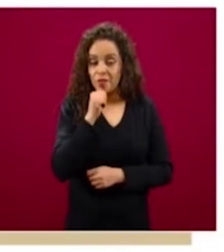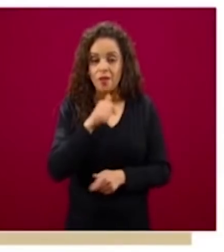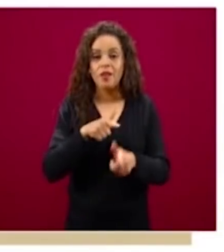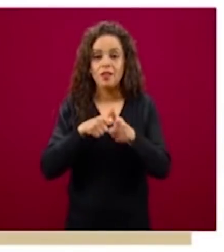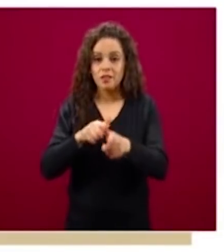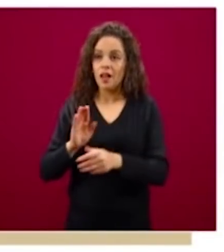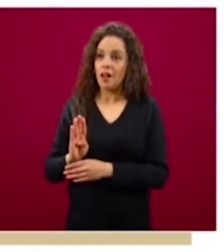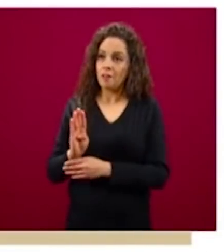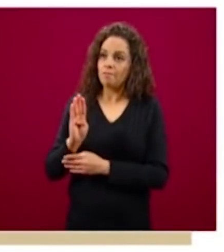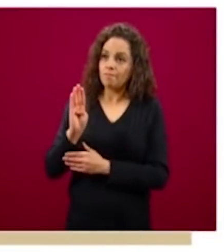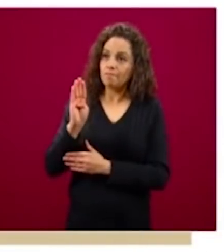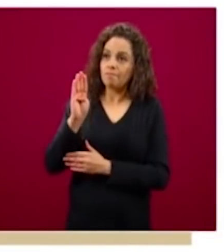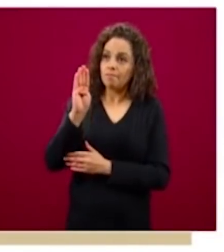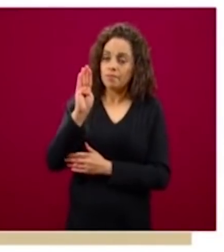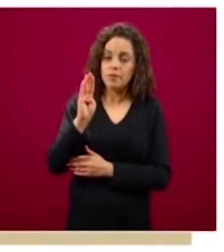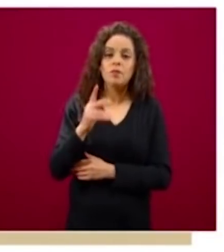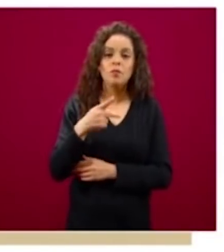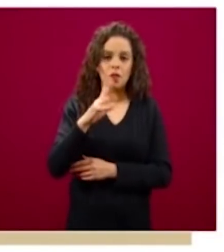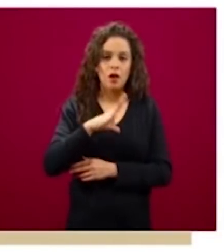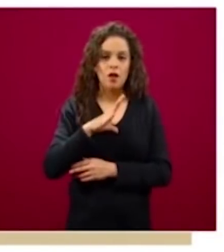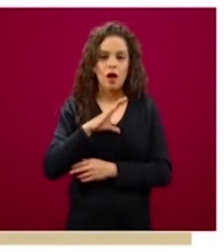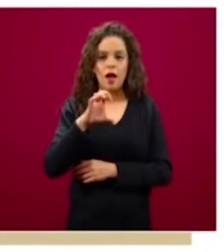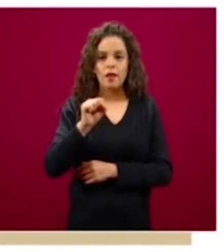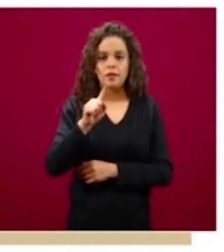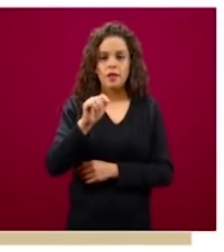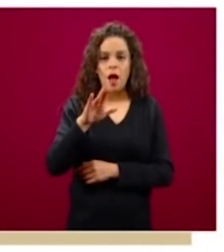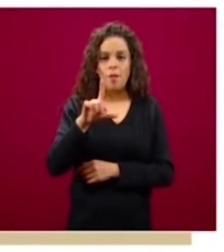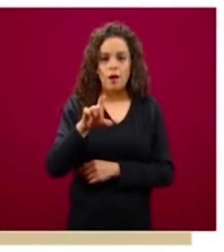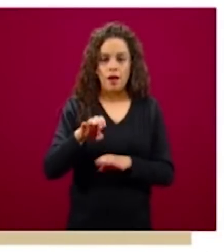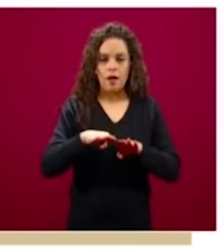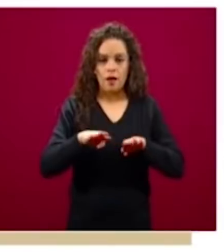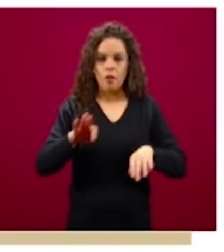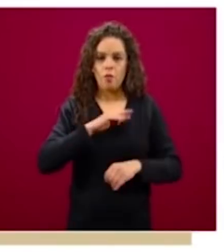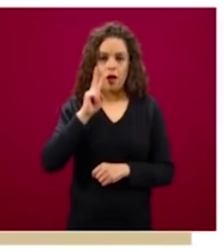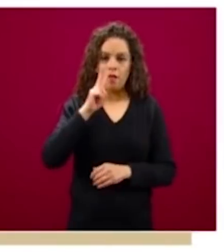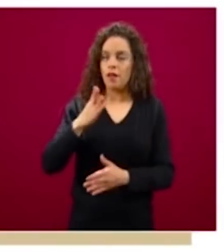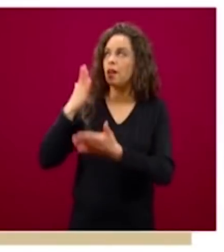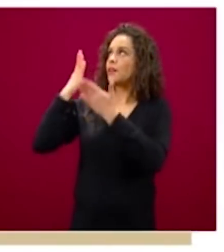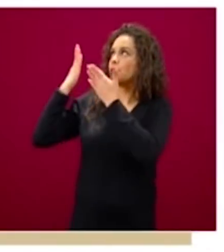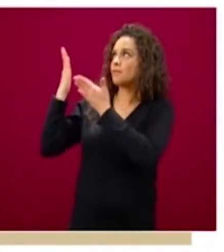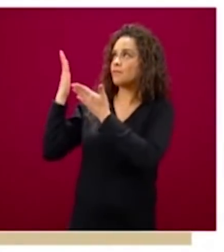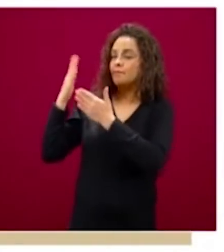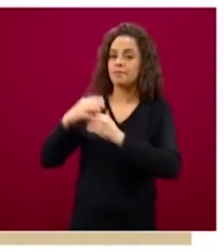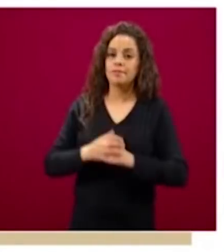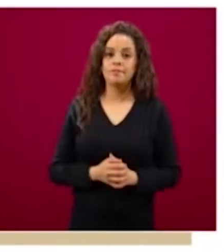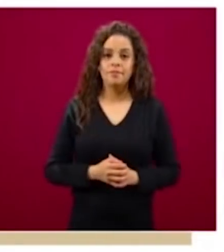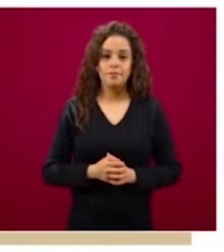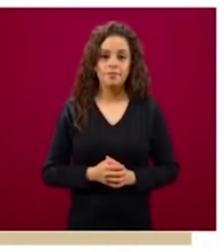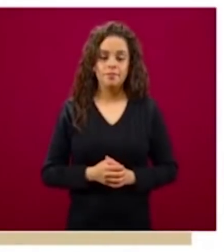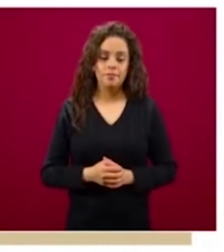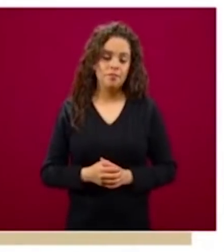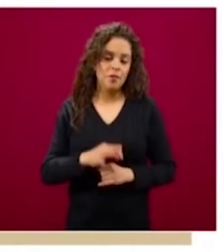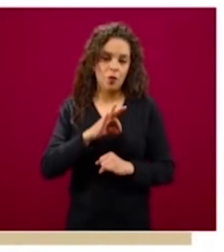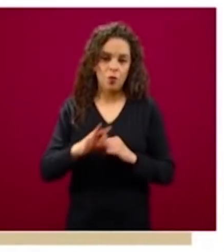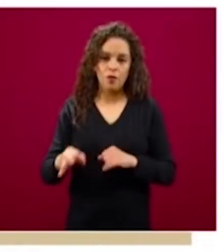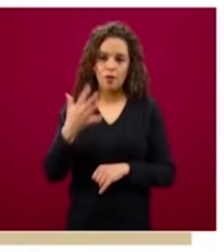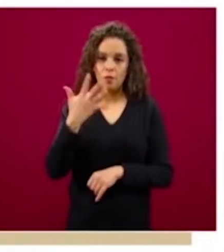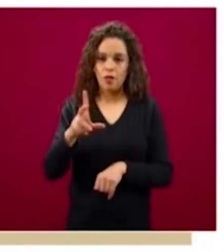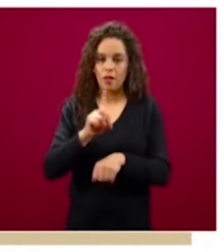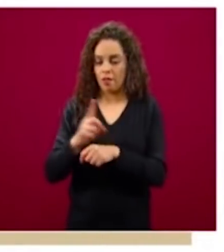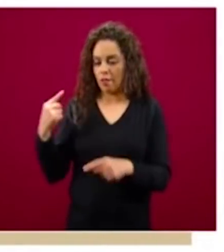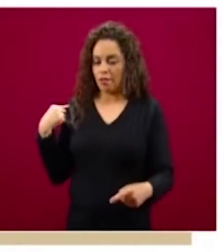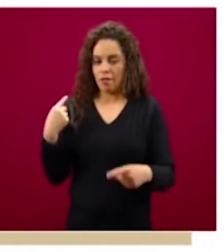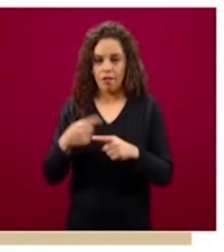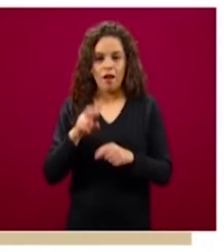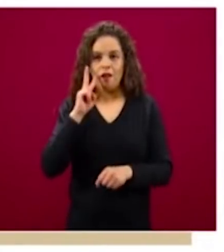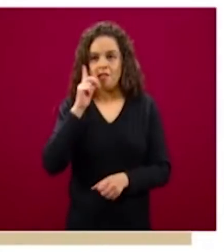sí una estabilidad que se evidencia en los prácticamente últimos 10 días, a pesar